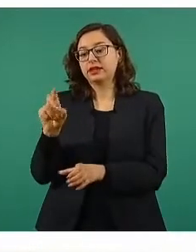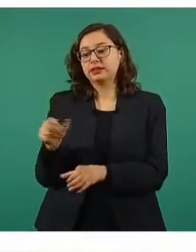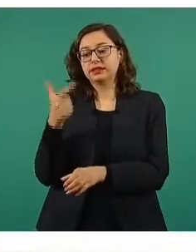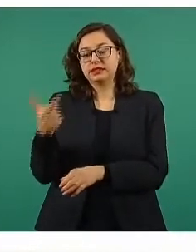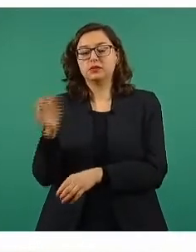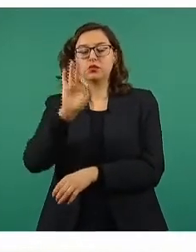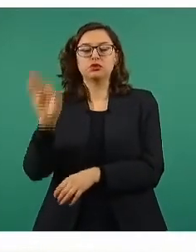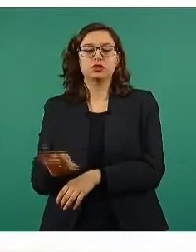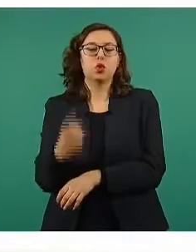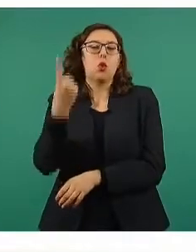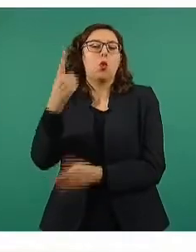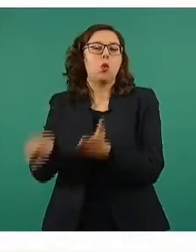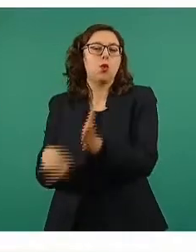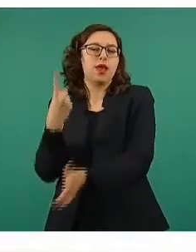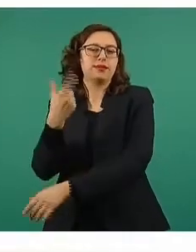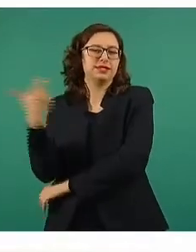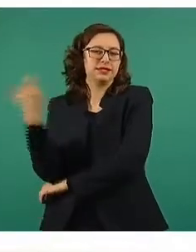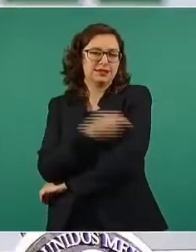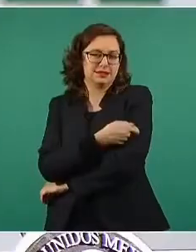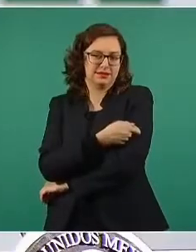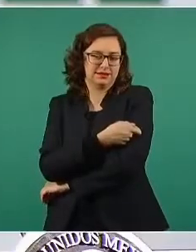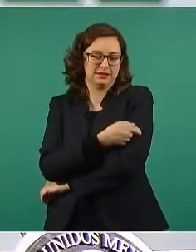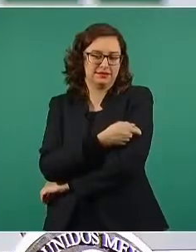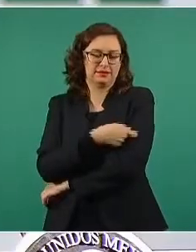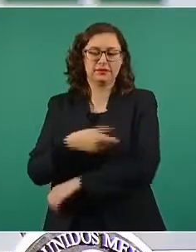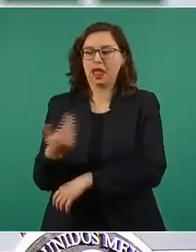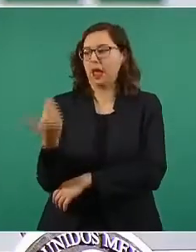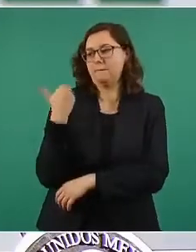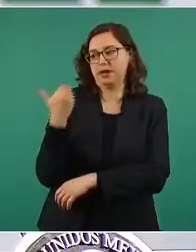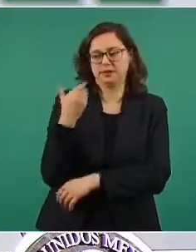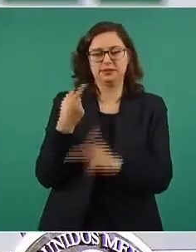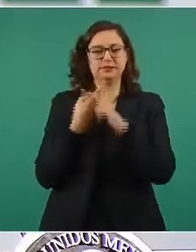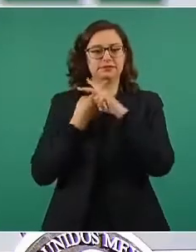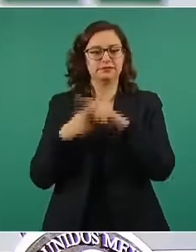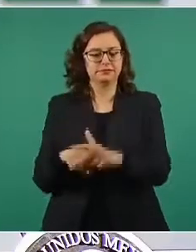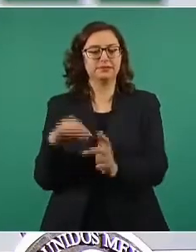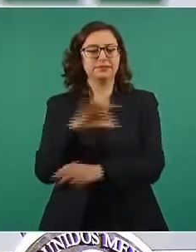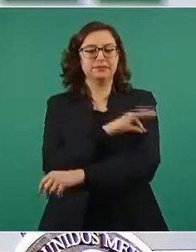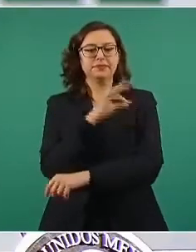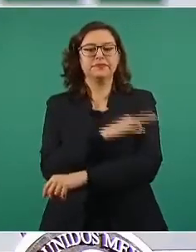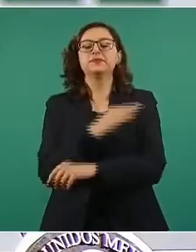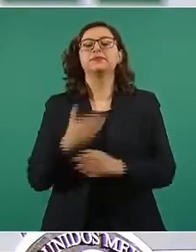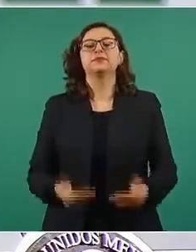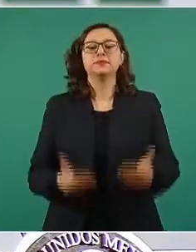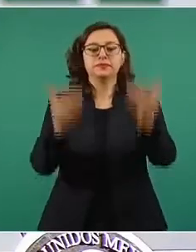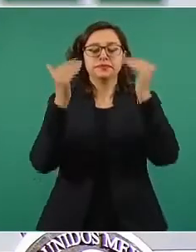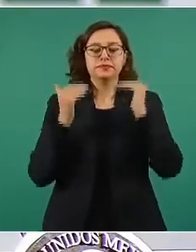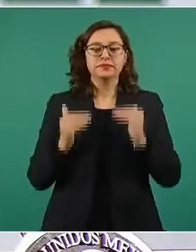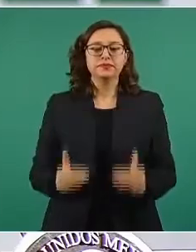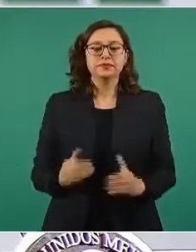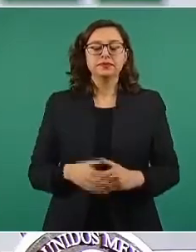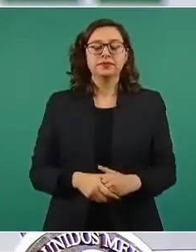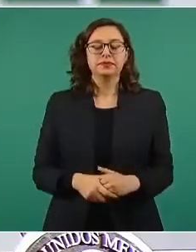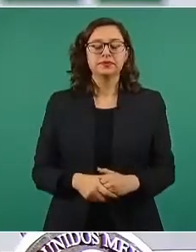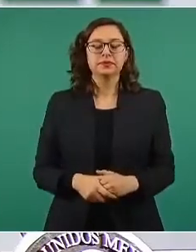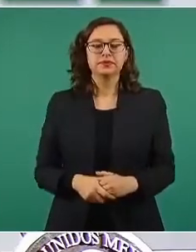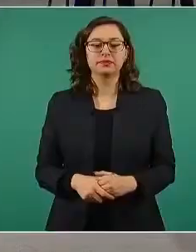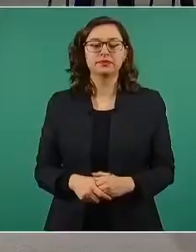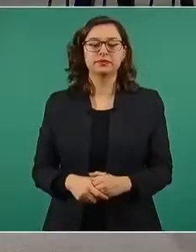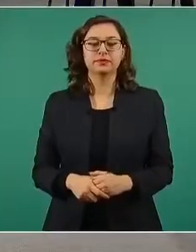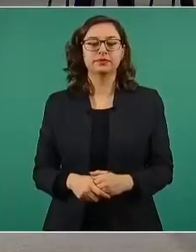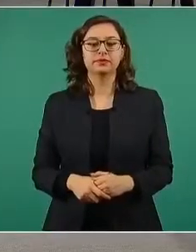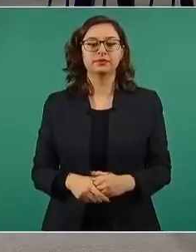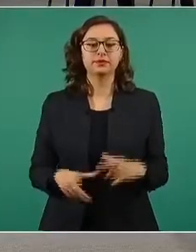inicio, debido a que son las vacunas que recientemente se aplicaron. En la siguiente lo que vemos es la cobertura nacional. Ya decía desde la